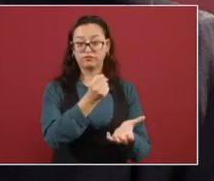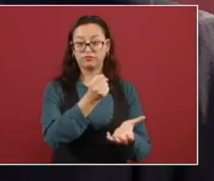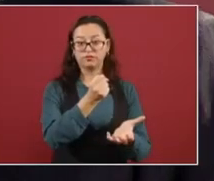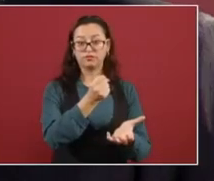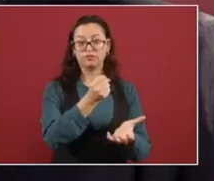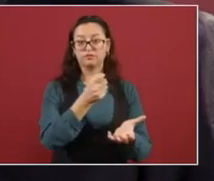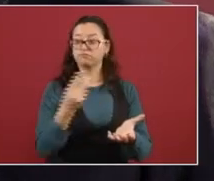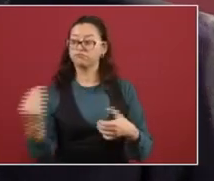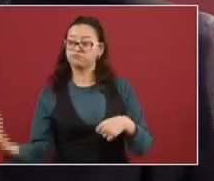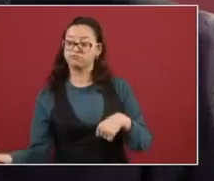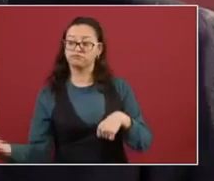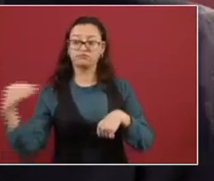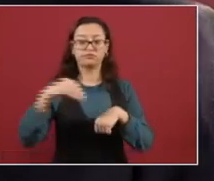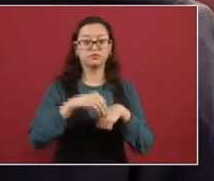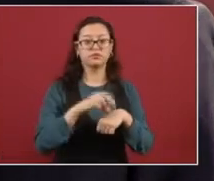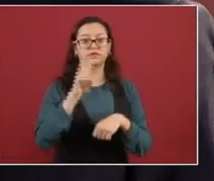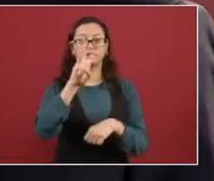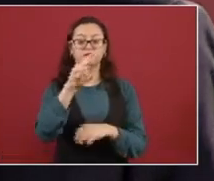del presupuesto,